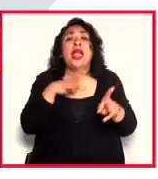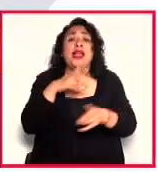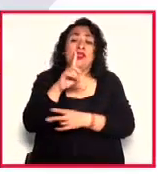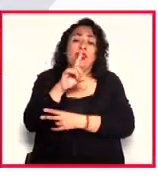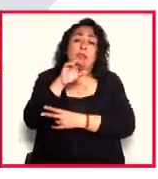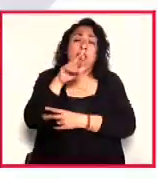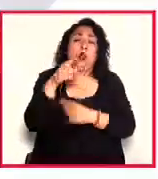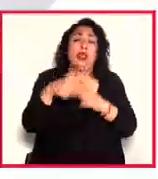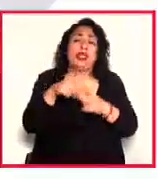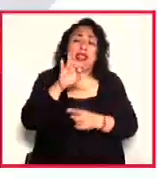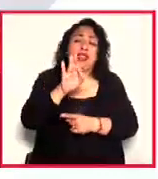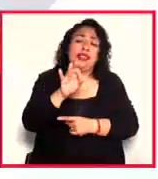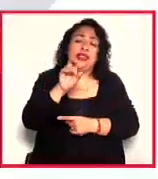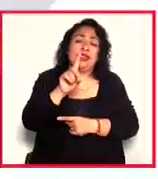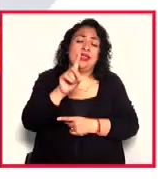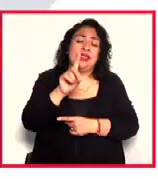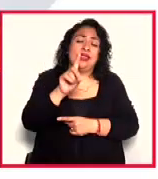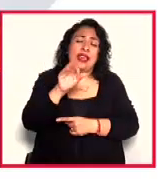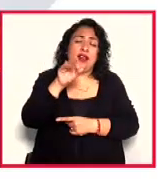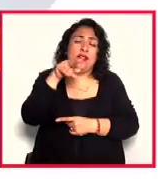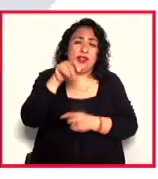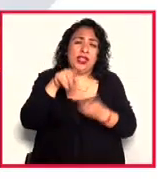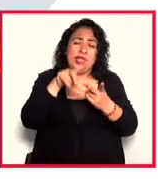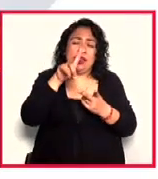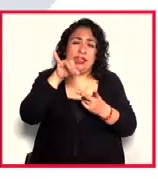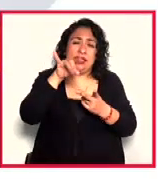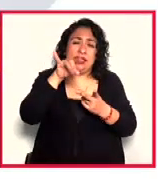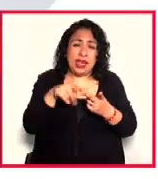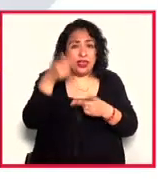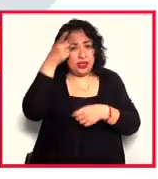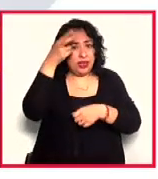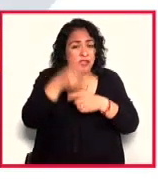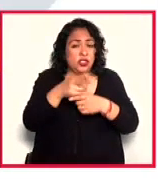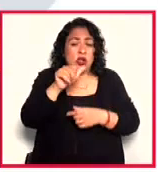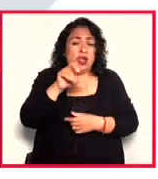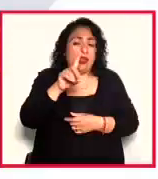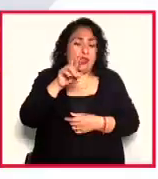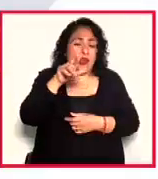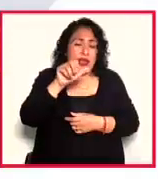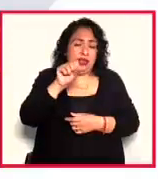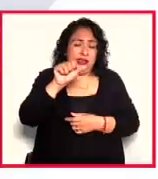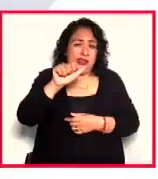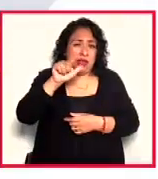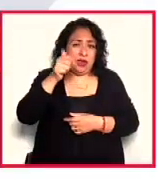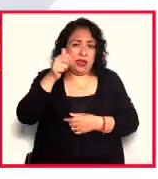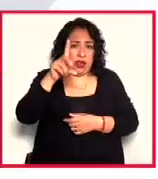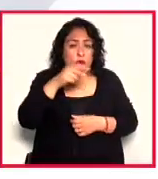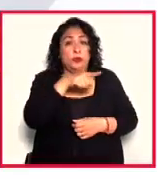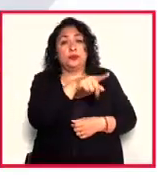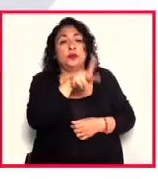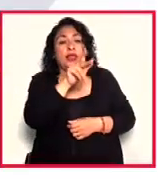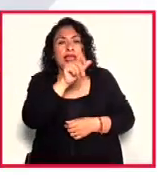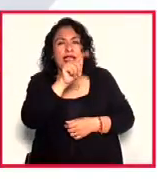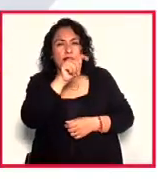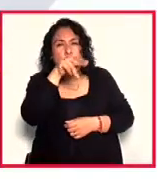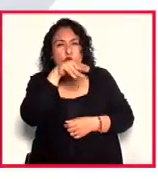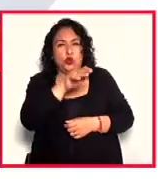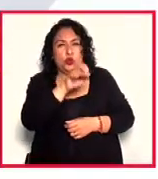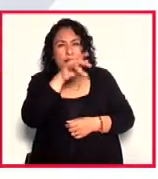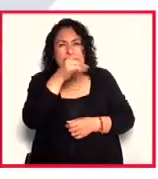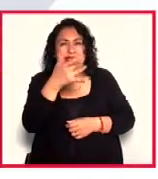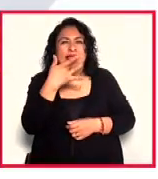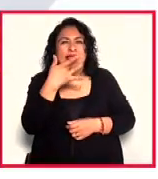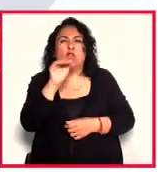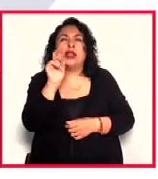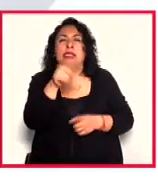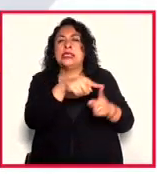Dafne Fuentes y Nidia Parra, bajo la dirección de Andrea Salgado. Katsumi y el Dragón trata sobre Katsumi, que es